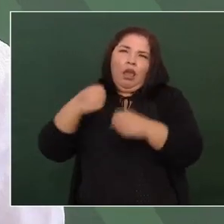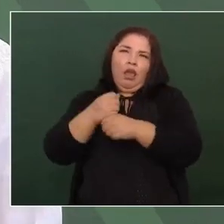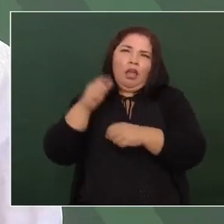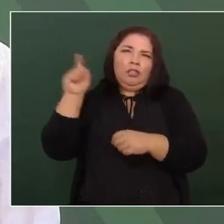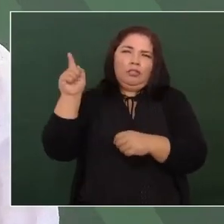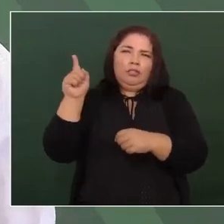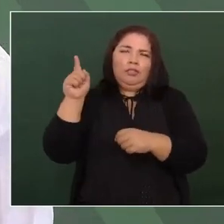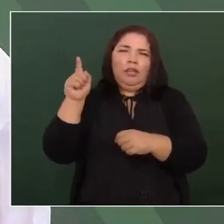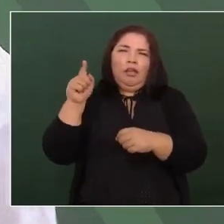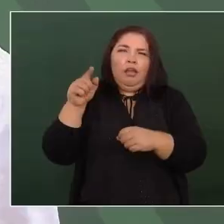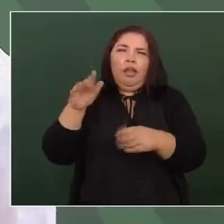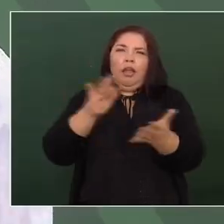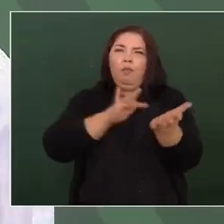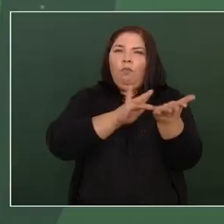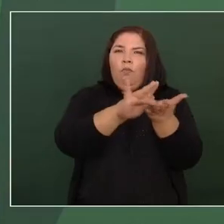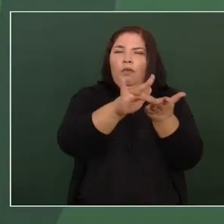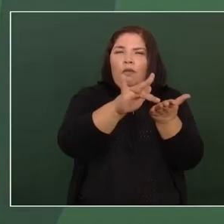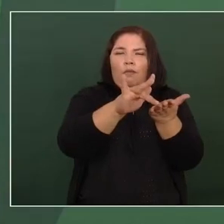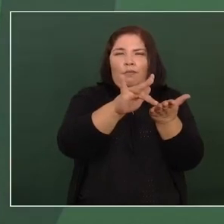estaba a favor